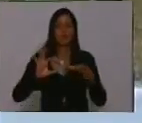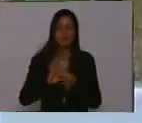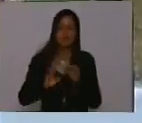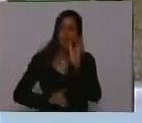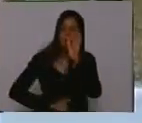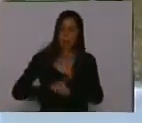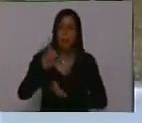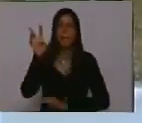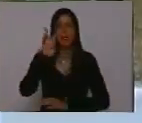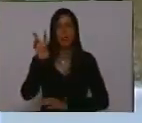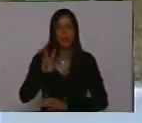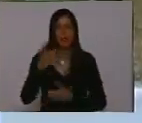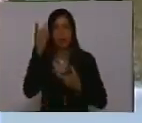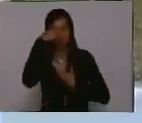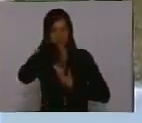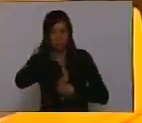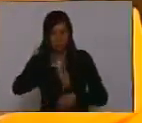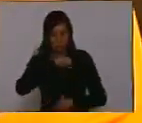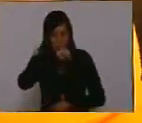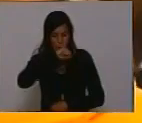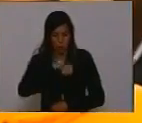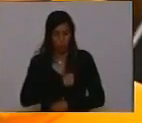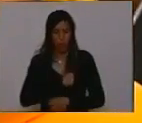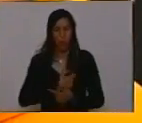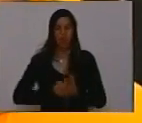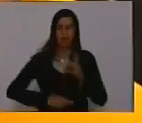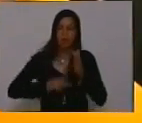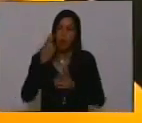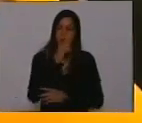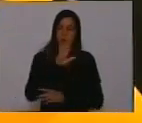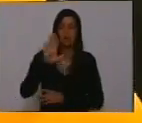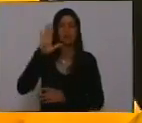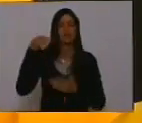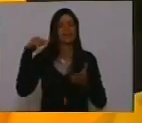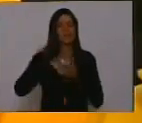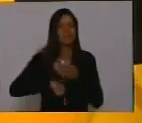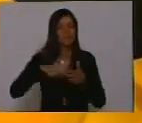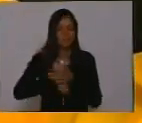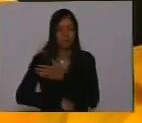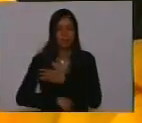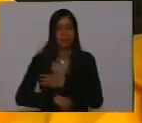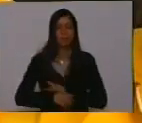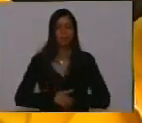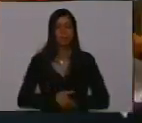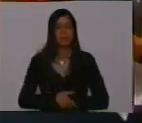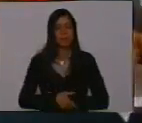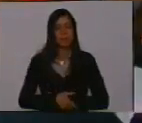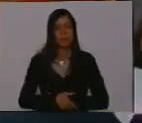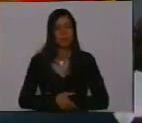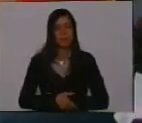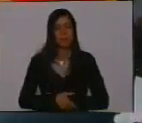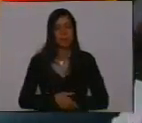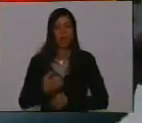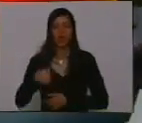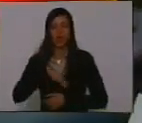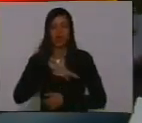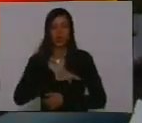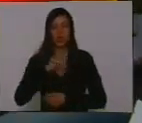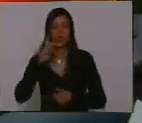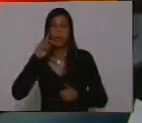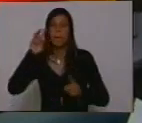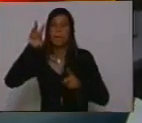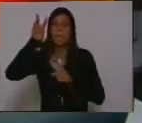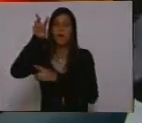como parte de su vida, como un compromiso de lucha. Decía Mervin una cosa maravillosa que dice Héctor: nosotros debemos estar mirando al